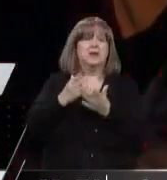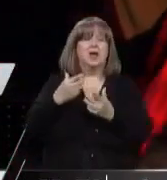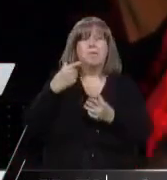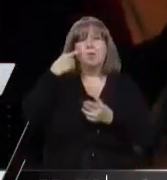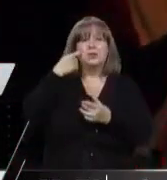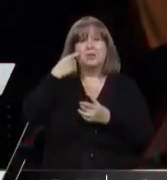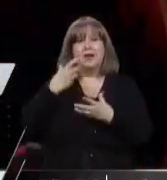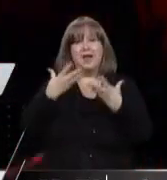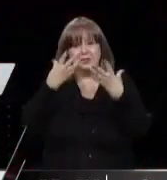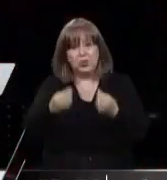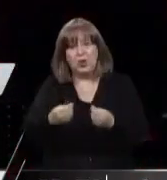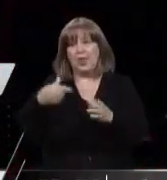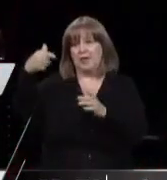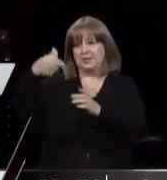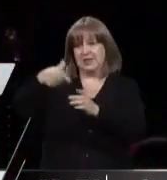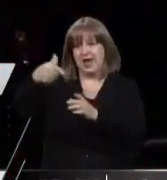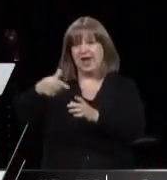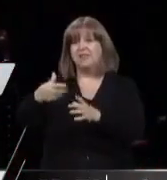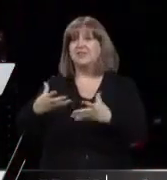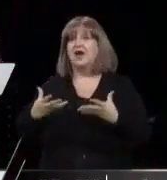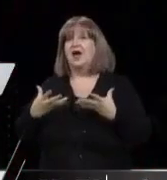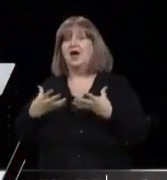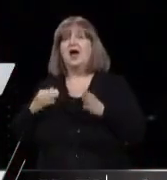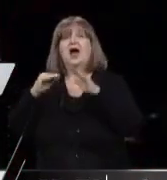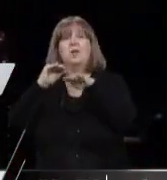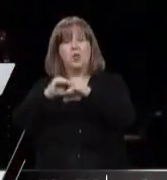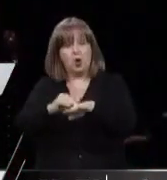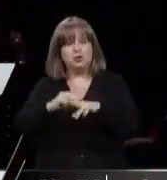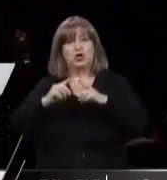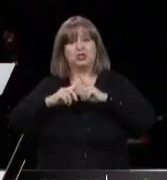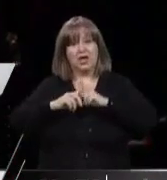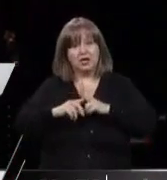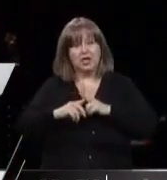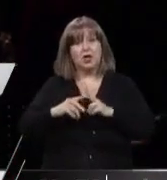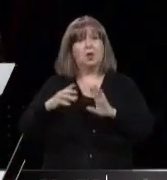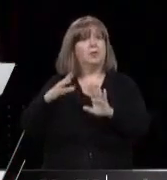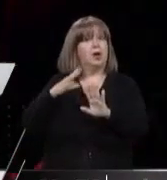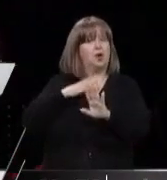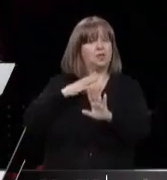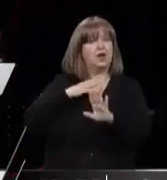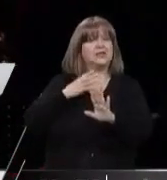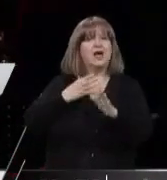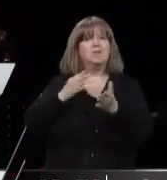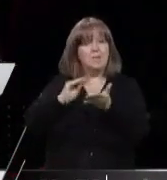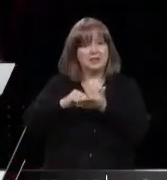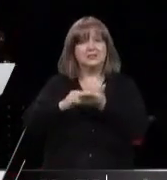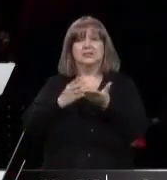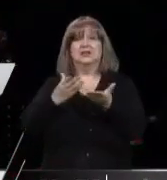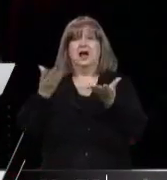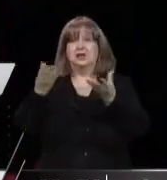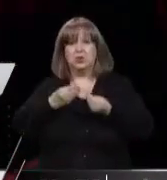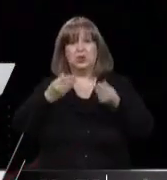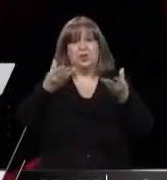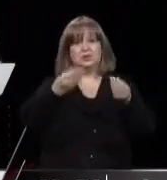combustible, con apoyo técnico, con esto de la campaña, pero hace falta esa colaboración más. Y como decía